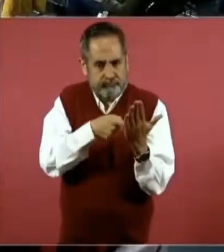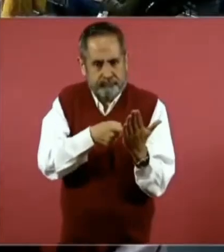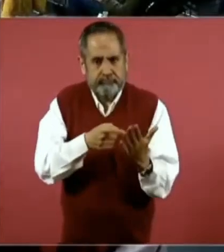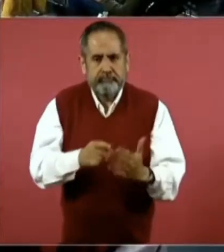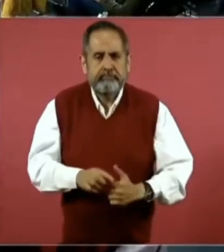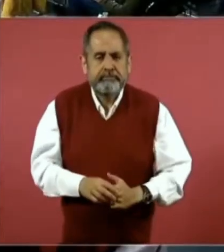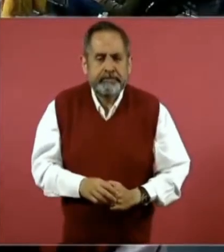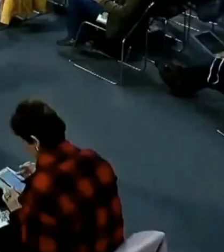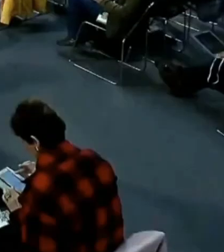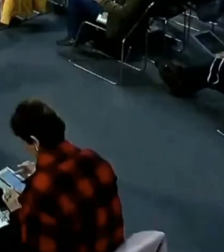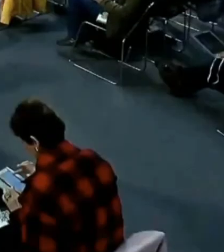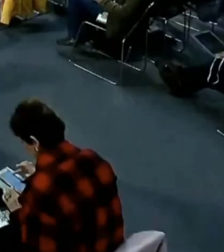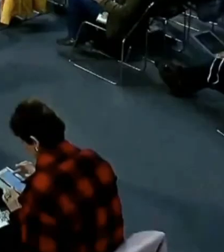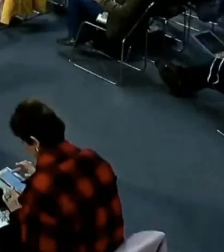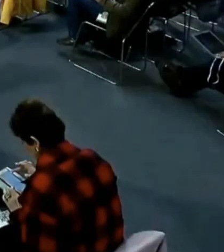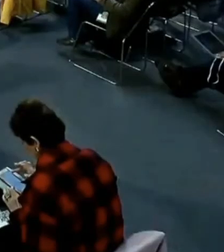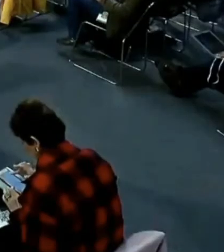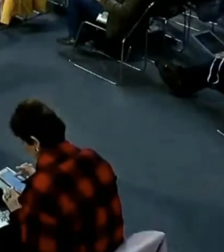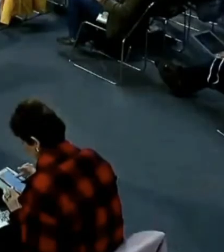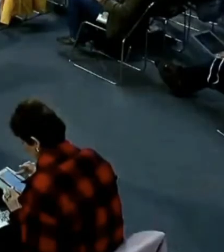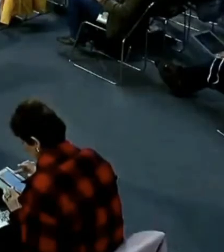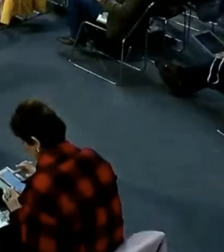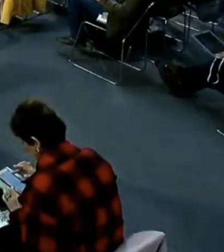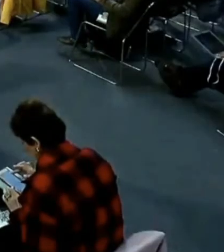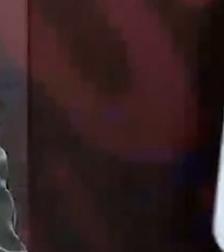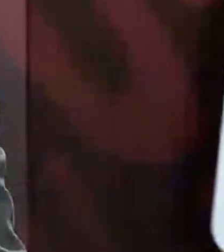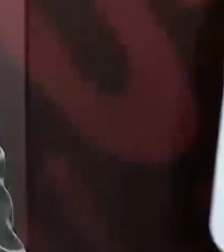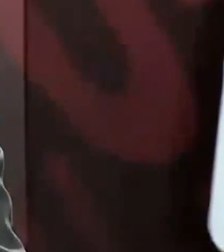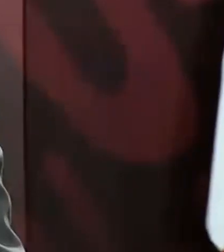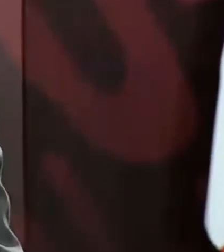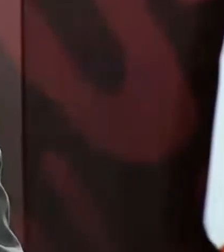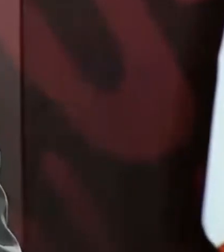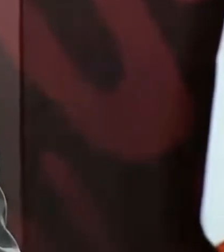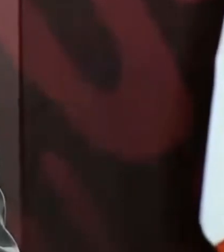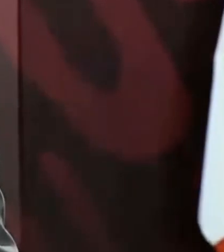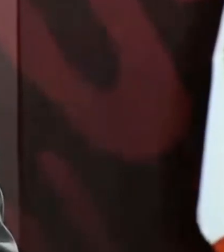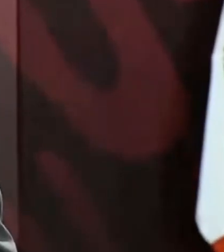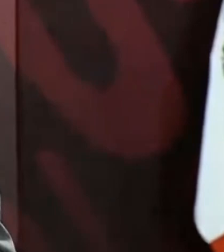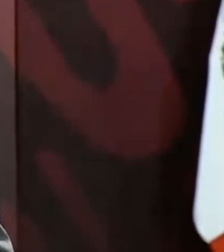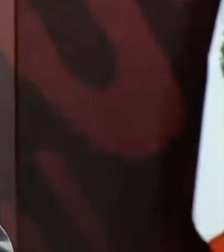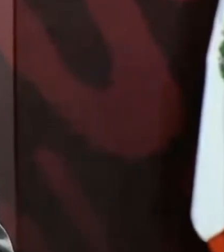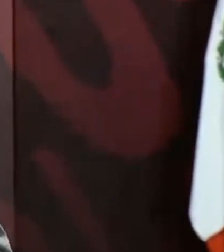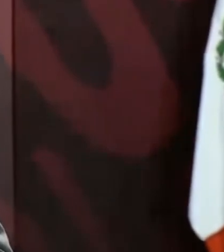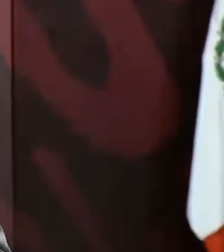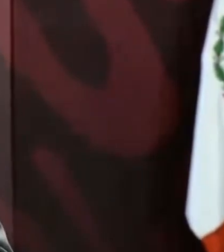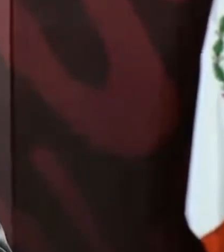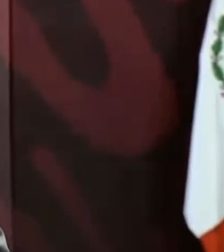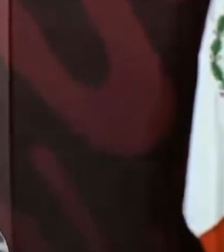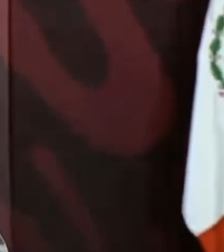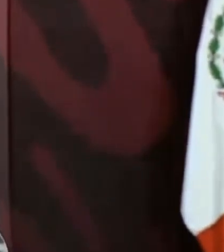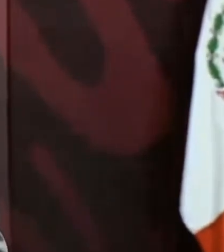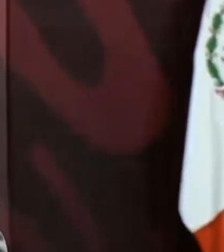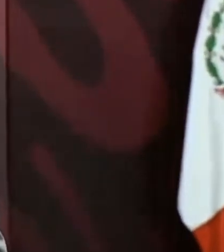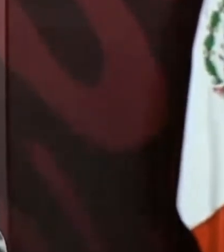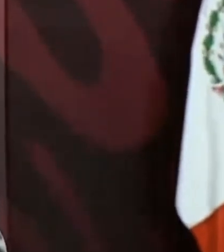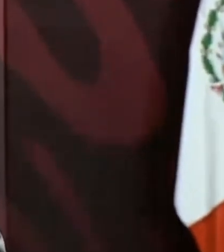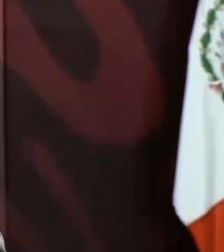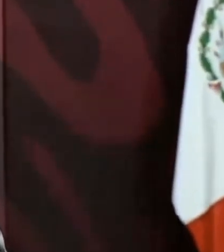porque son 3 documentos básicos, que se llama Programa de Acción.